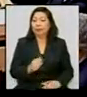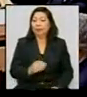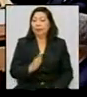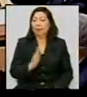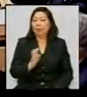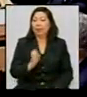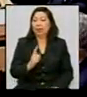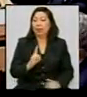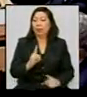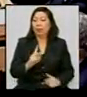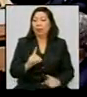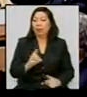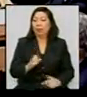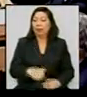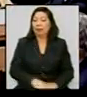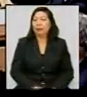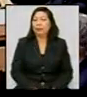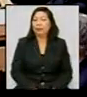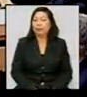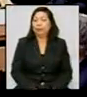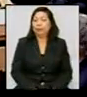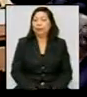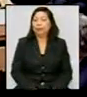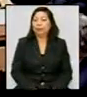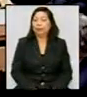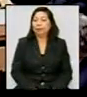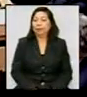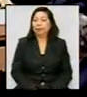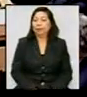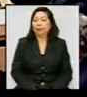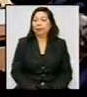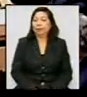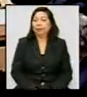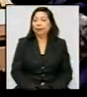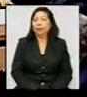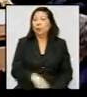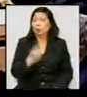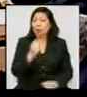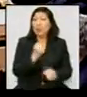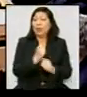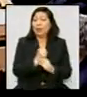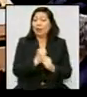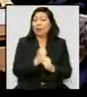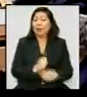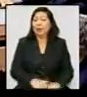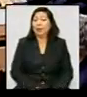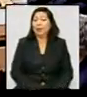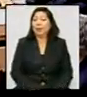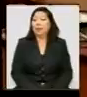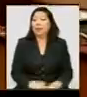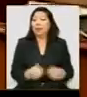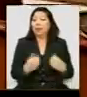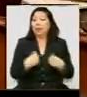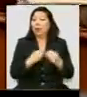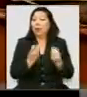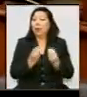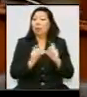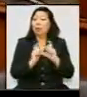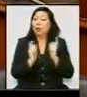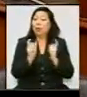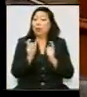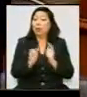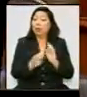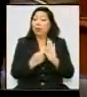Belaunde. Gracias, presidente. Creo que una de las funciones que tenemos como congresistas